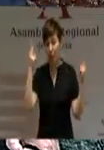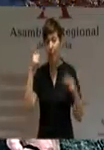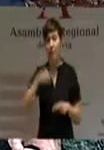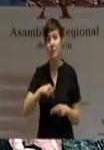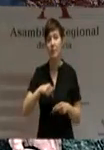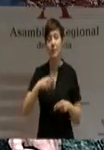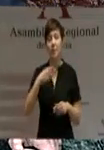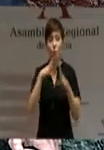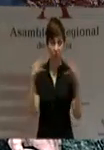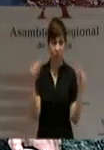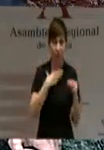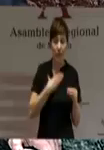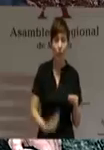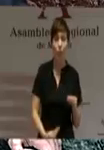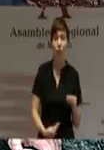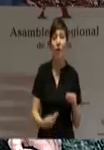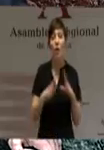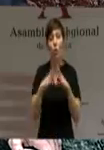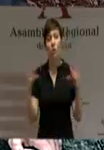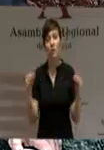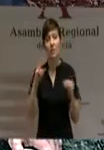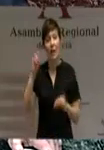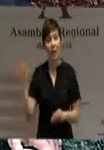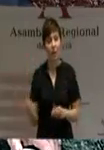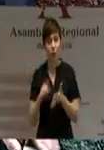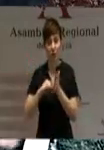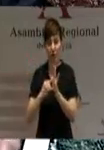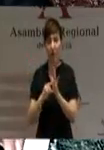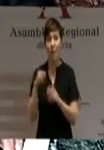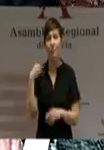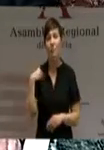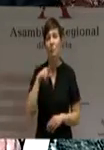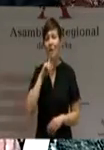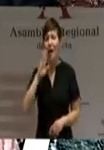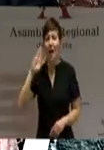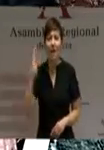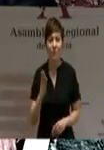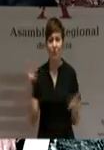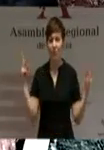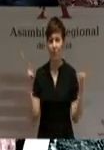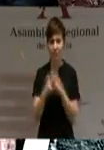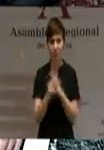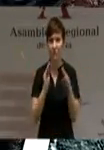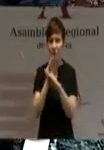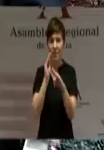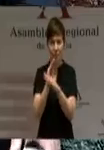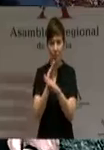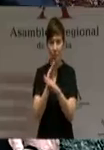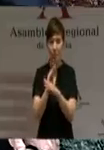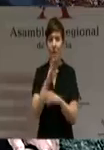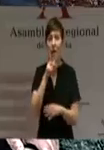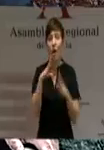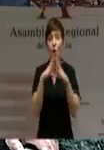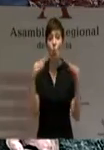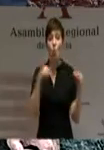la Universidad de Murcia y la Universidad Politécnica, se ven afectadas por duros recortes a su financiación, mientras a la UCAM